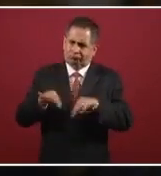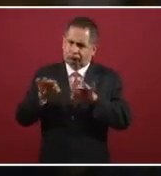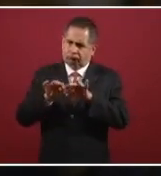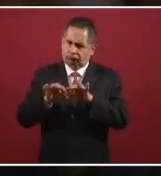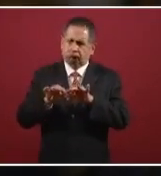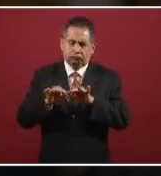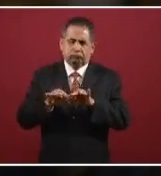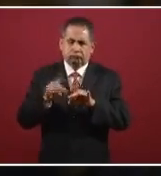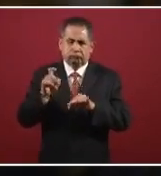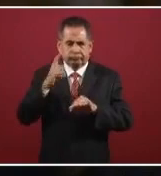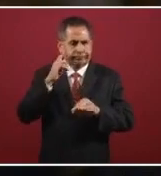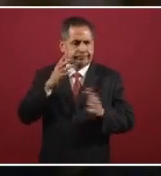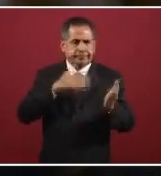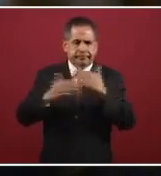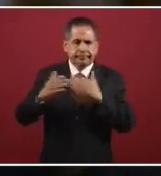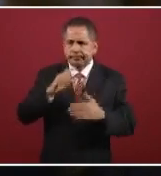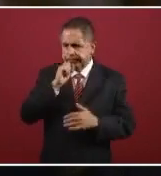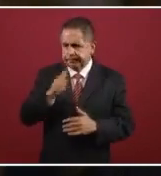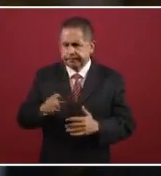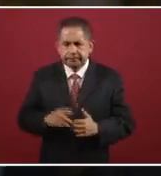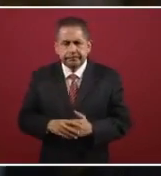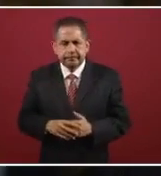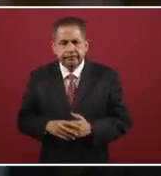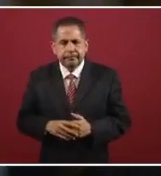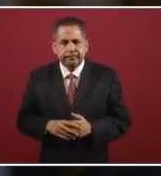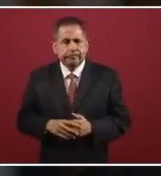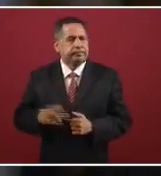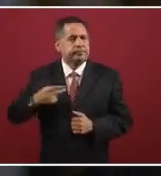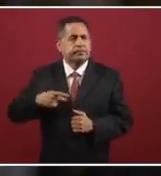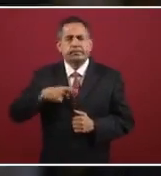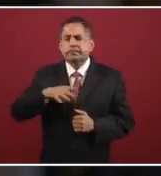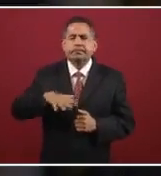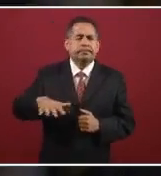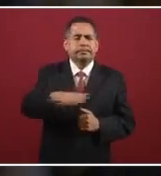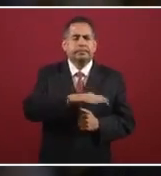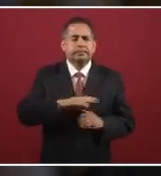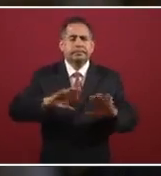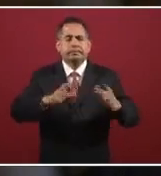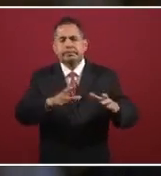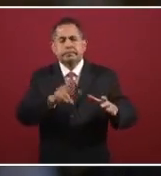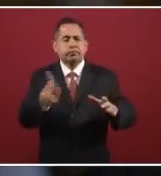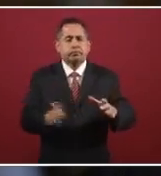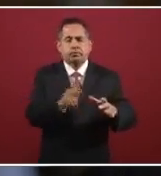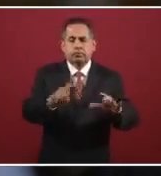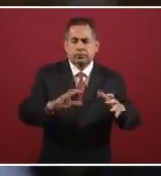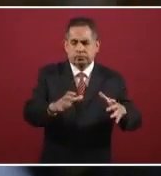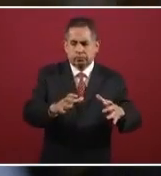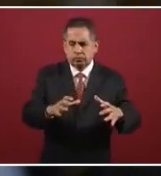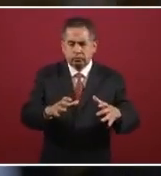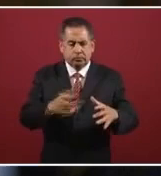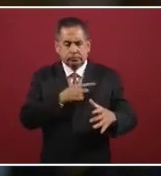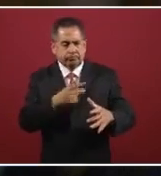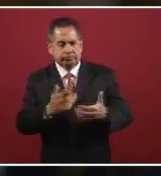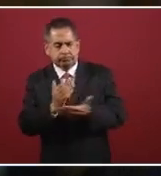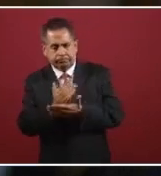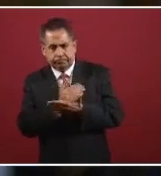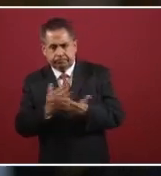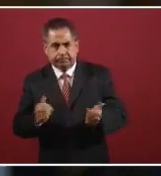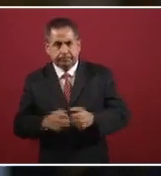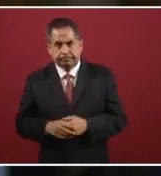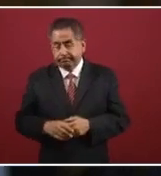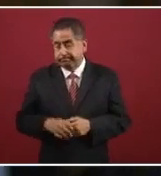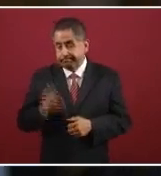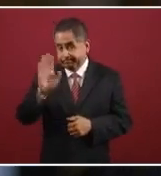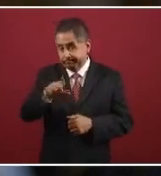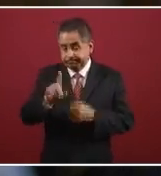desarrollo y también en que los pueblos pues se dejen de esa pobreza. El problema del